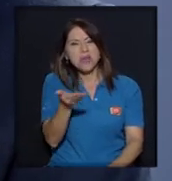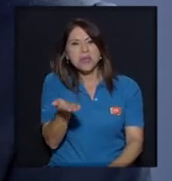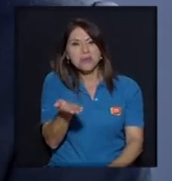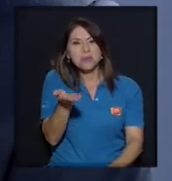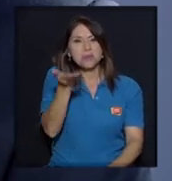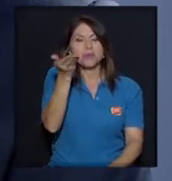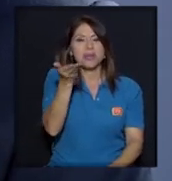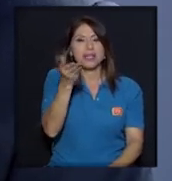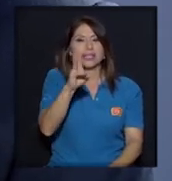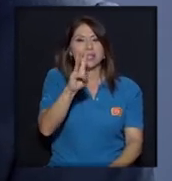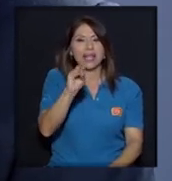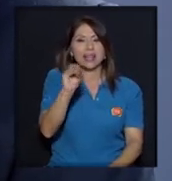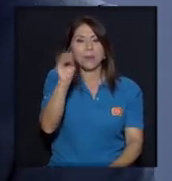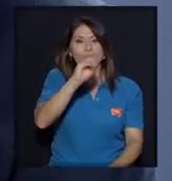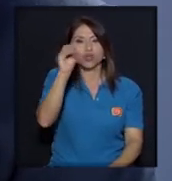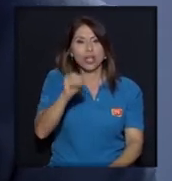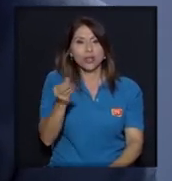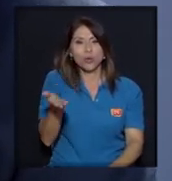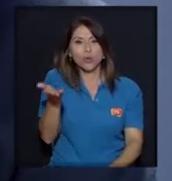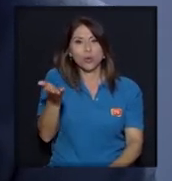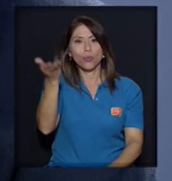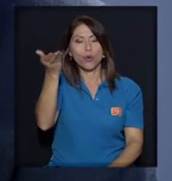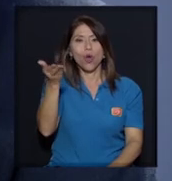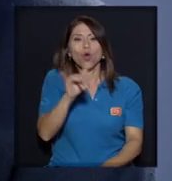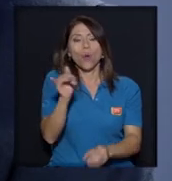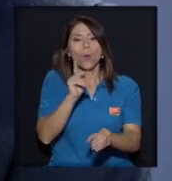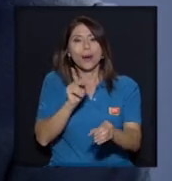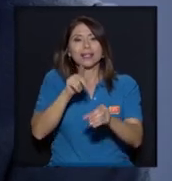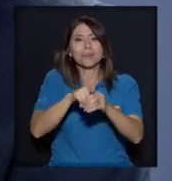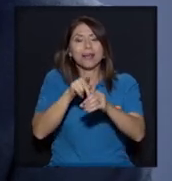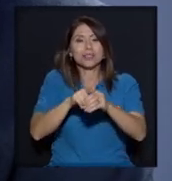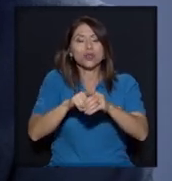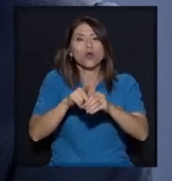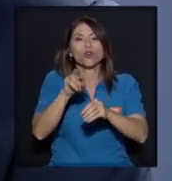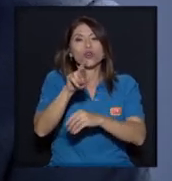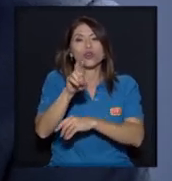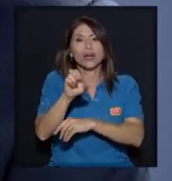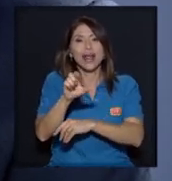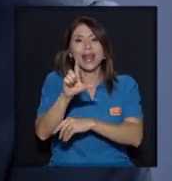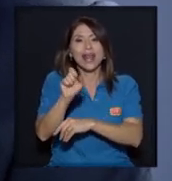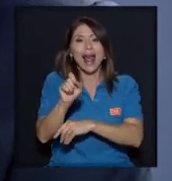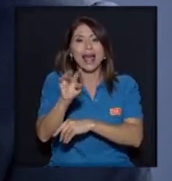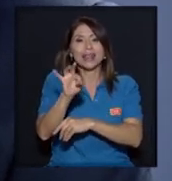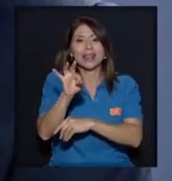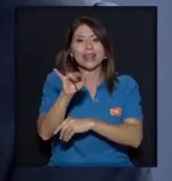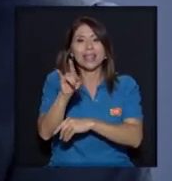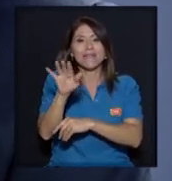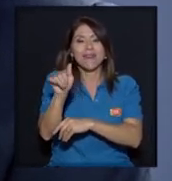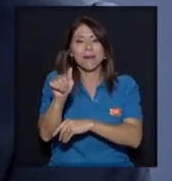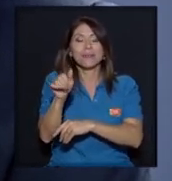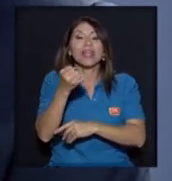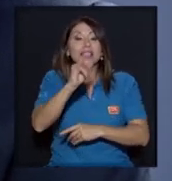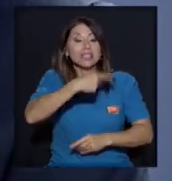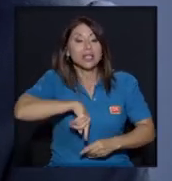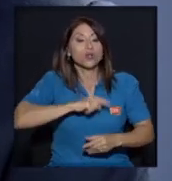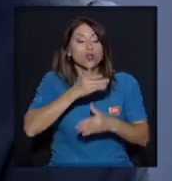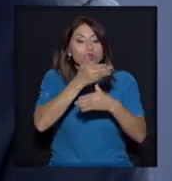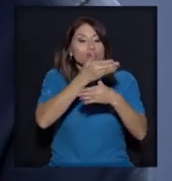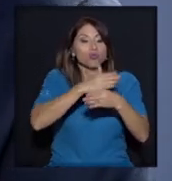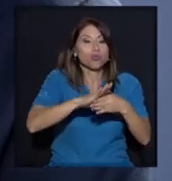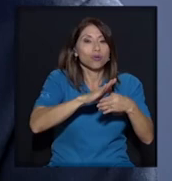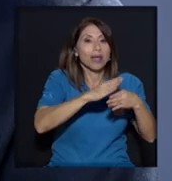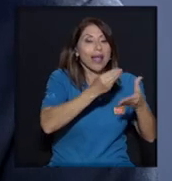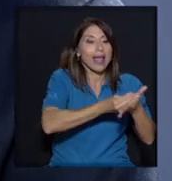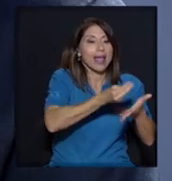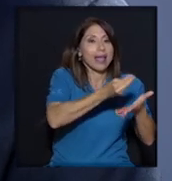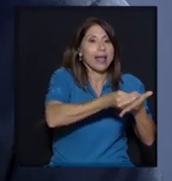60% como participación relativa. Si lo descomponemos en exportaciones e importaciones,